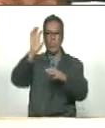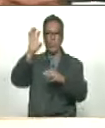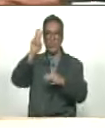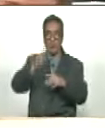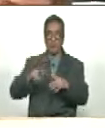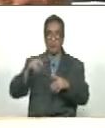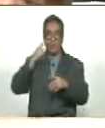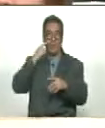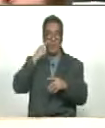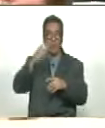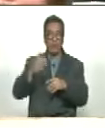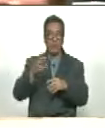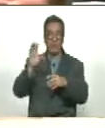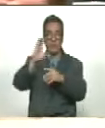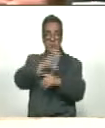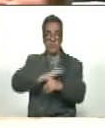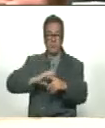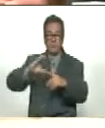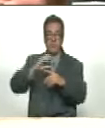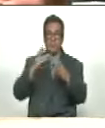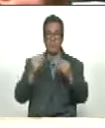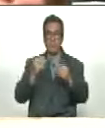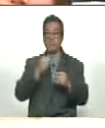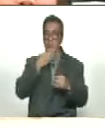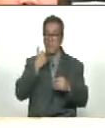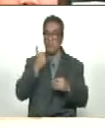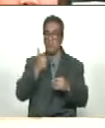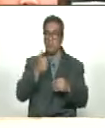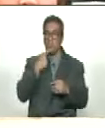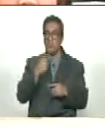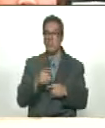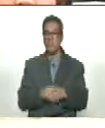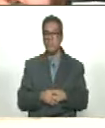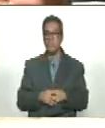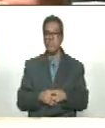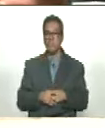con unas costumbres culturales muy ricas que además